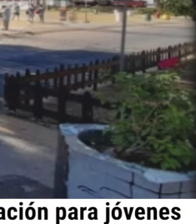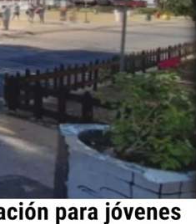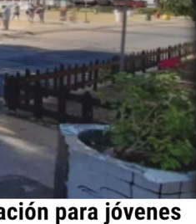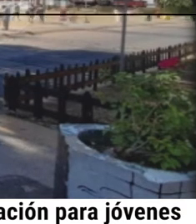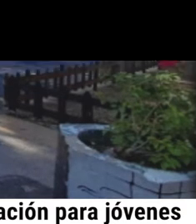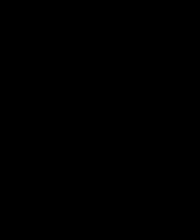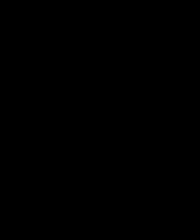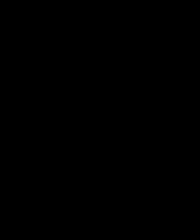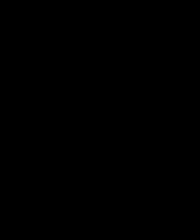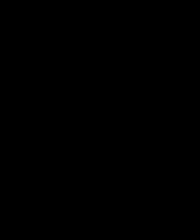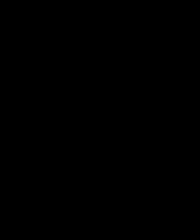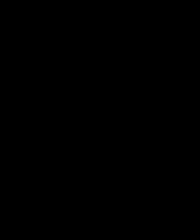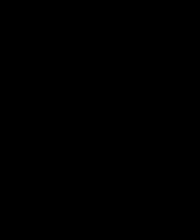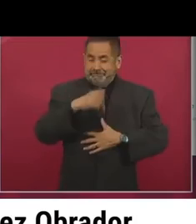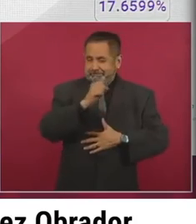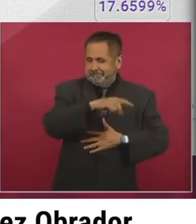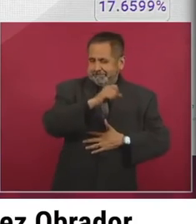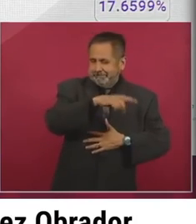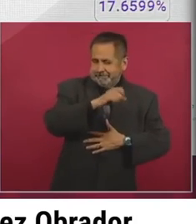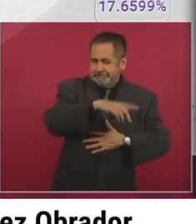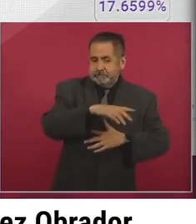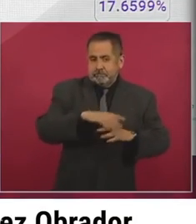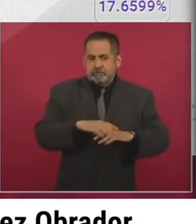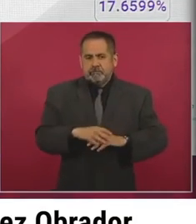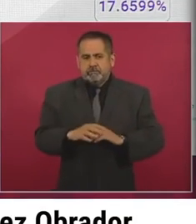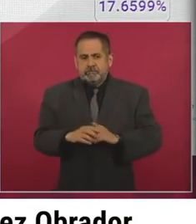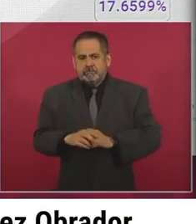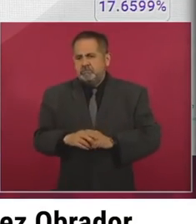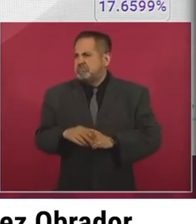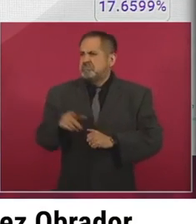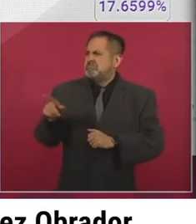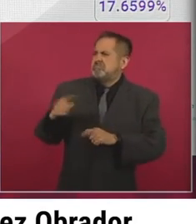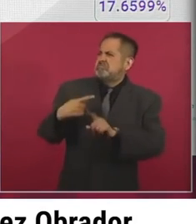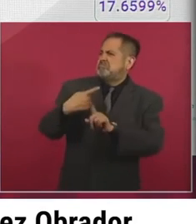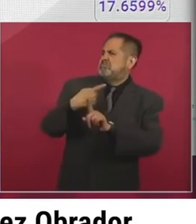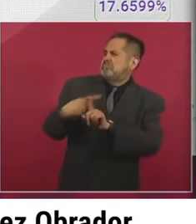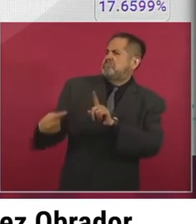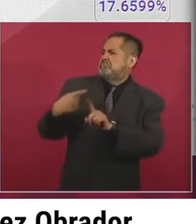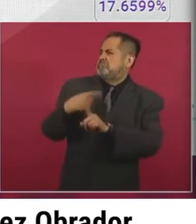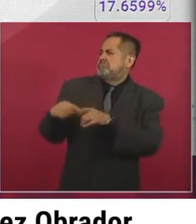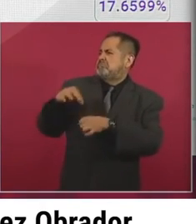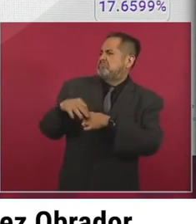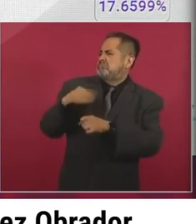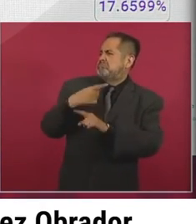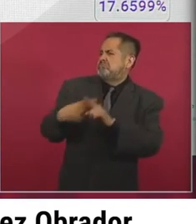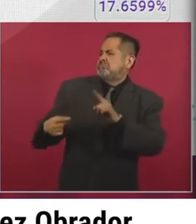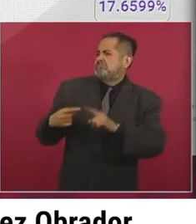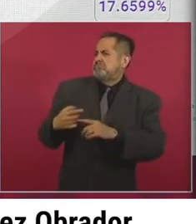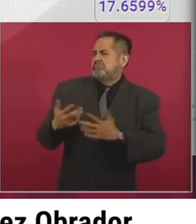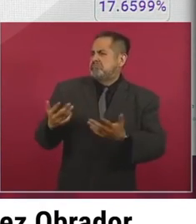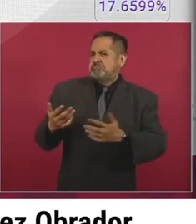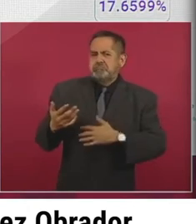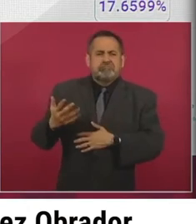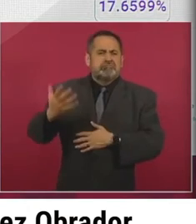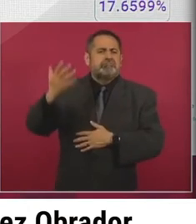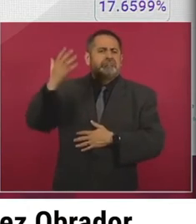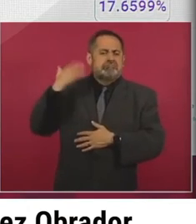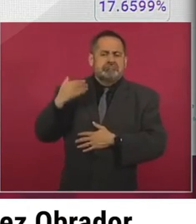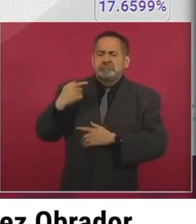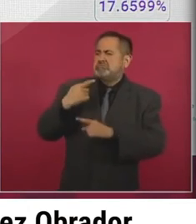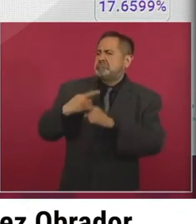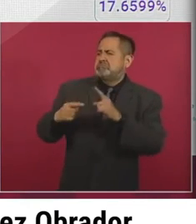astrazéneca el presidente de la república andrés manuel lópez obrador agradeció que poco más de